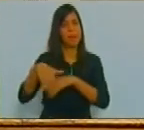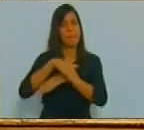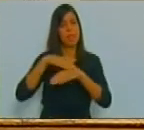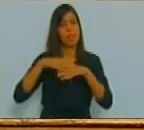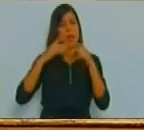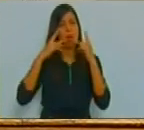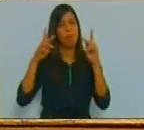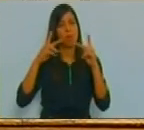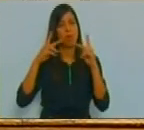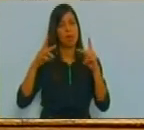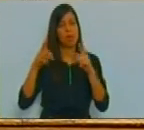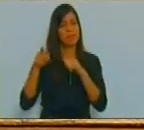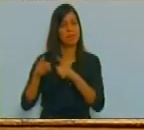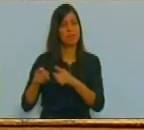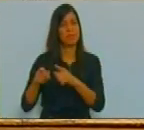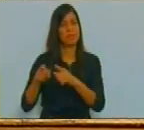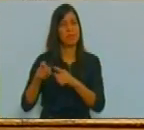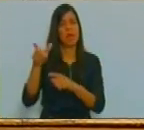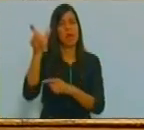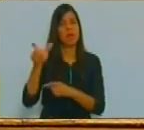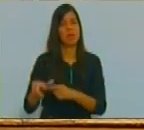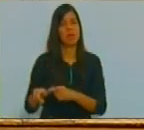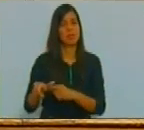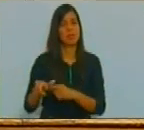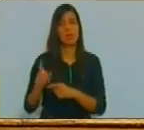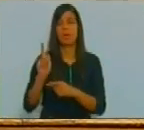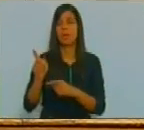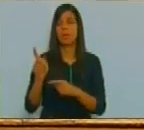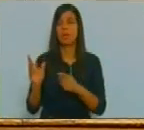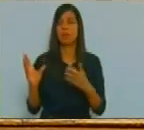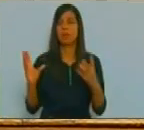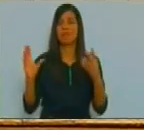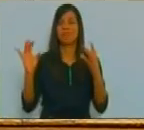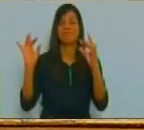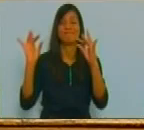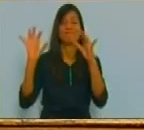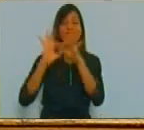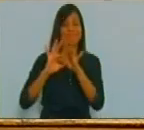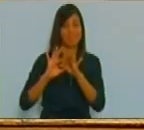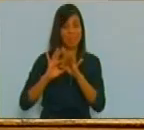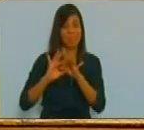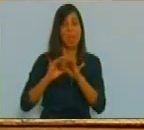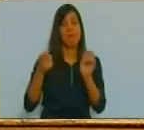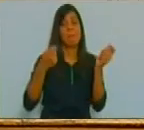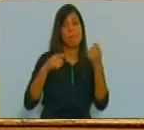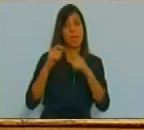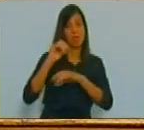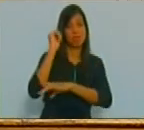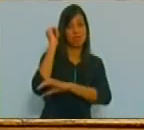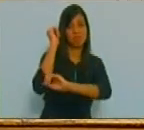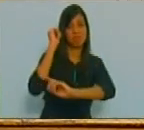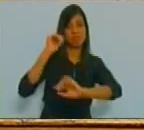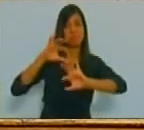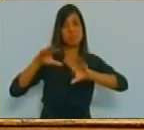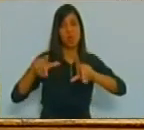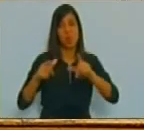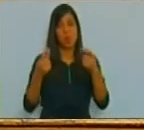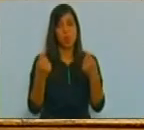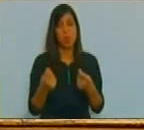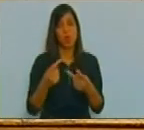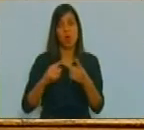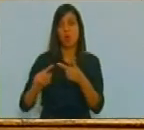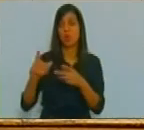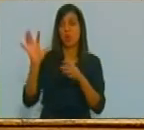conocido comunicacionalmente ha estado en curso en graves delitos contra el estado de derecho y contra el